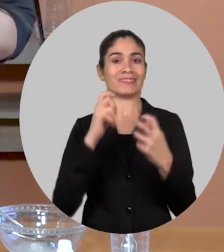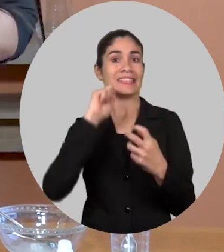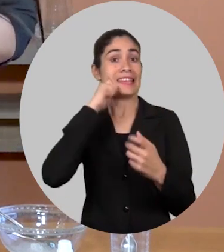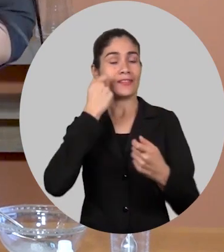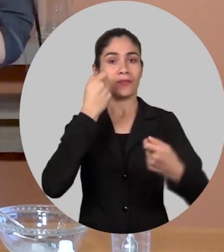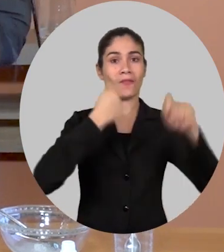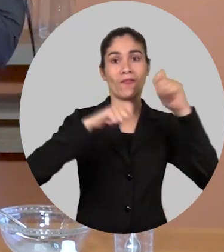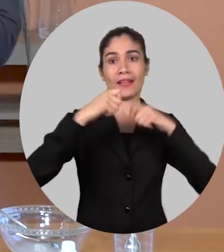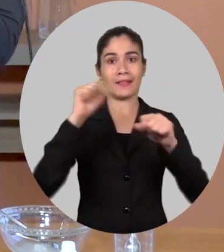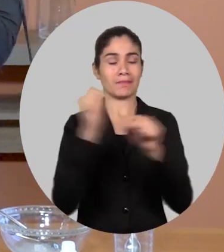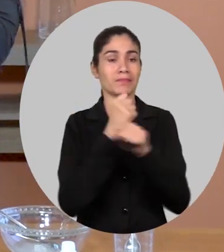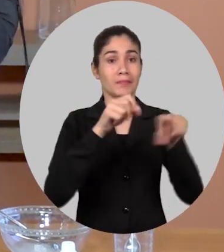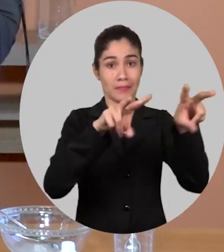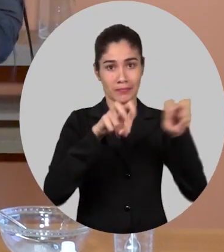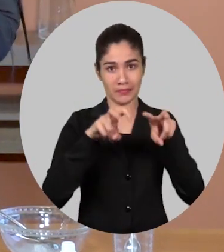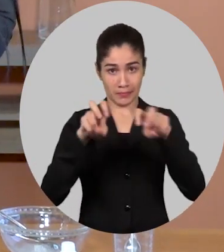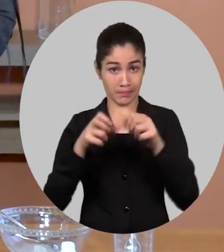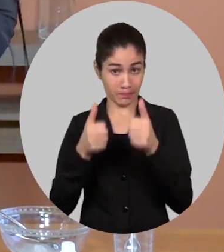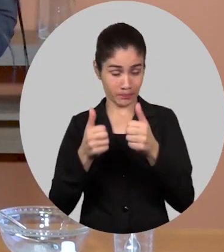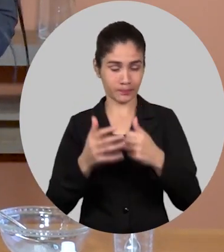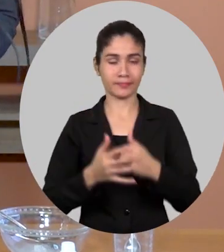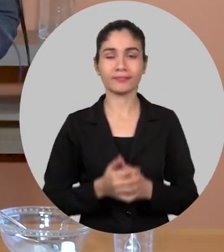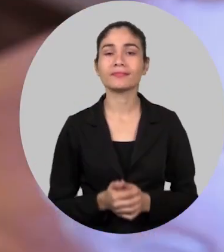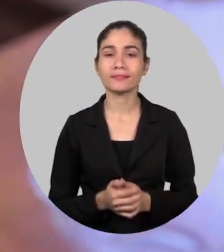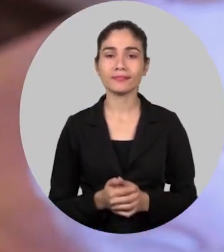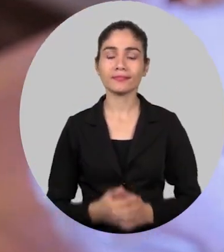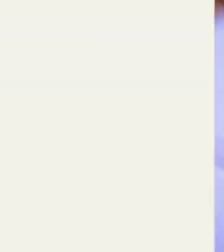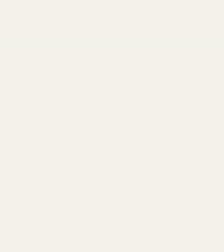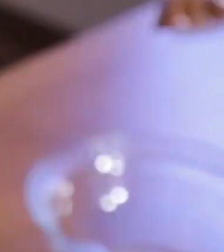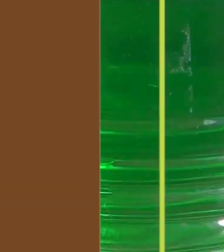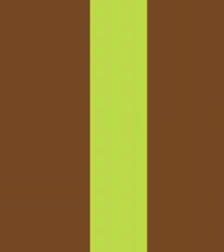lindo. Pero nuestro detergente ya está terminado.